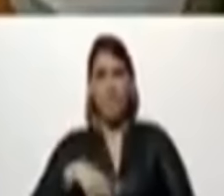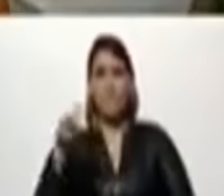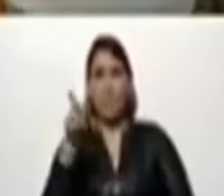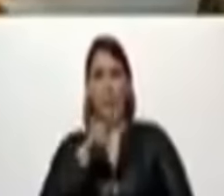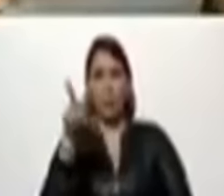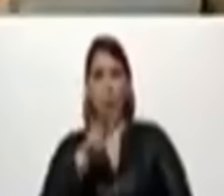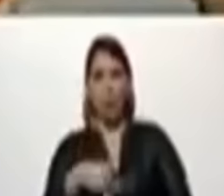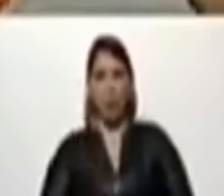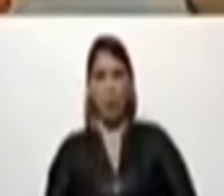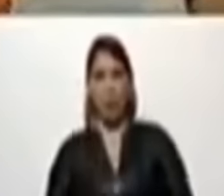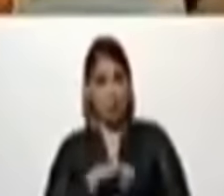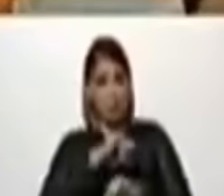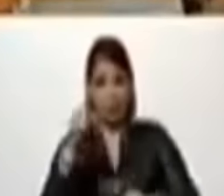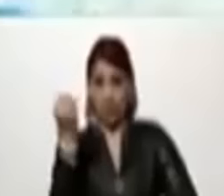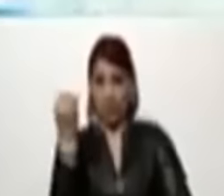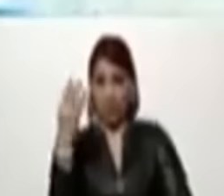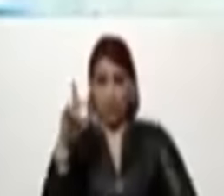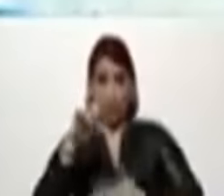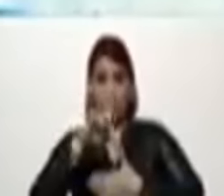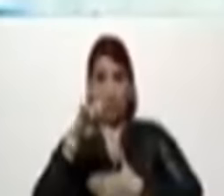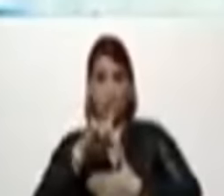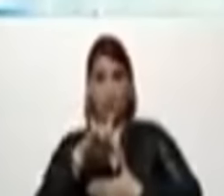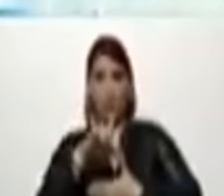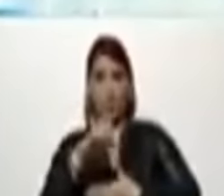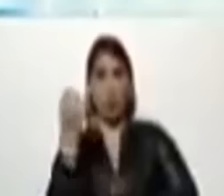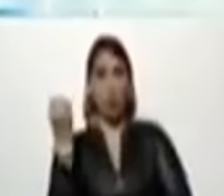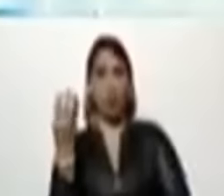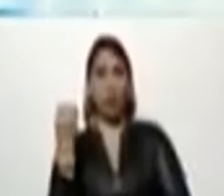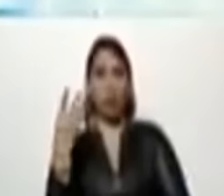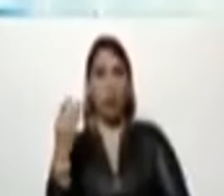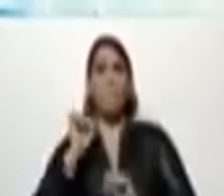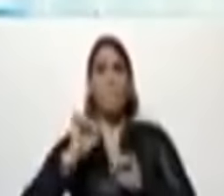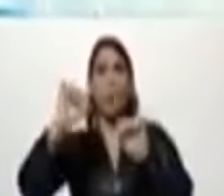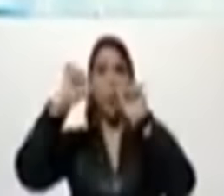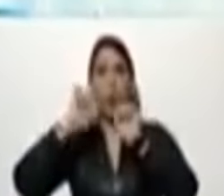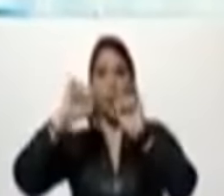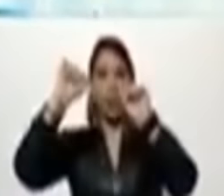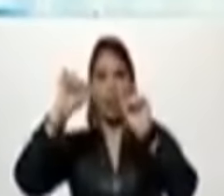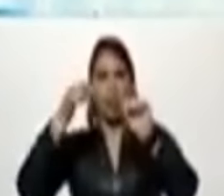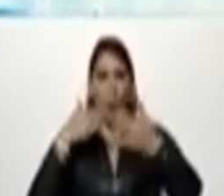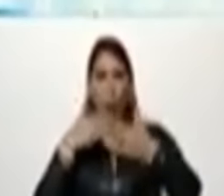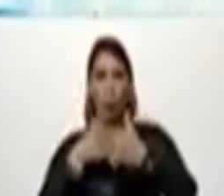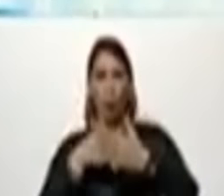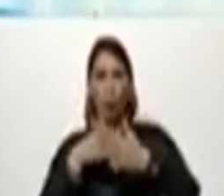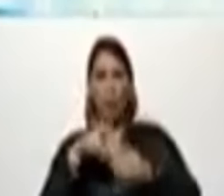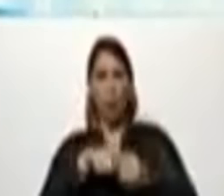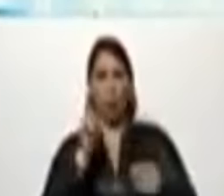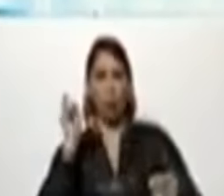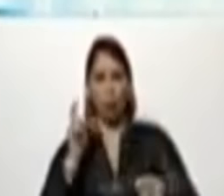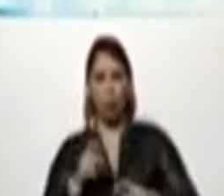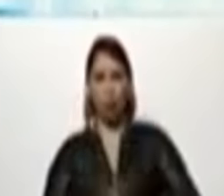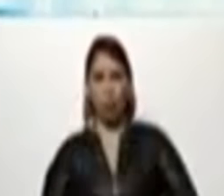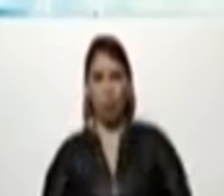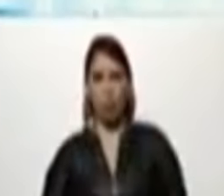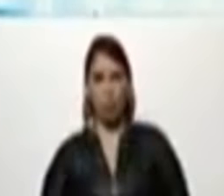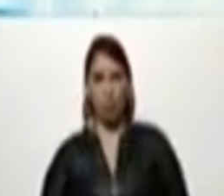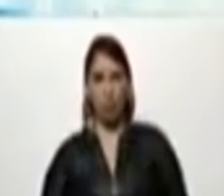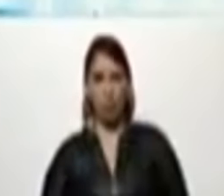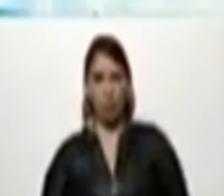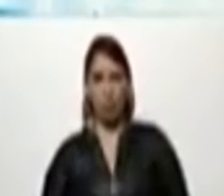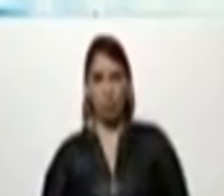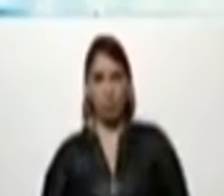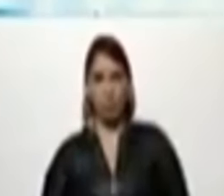y posteriormente para darle así una información a Nicolás Maduro. Se estaría hablando también de una amnistía que ellos mismos estaban siguiendo desde antes